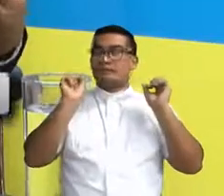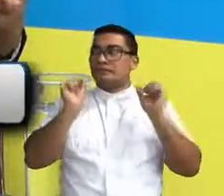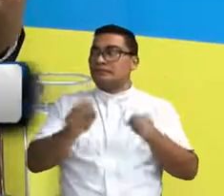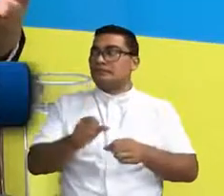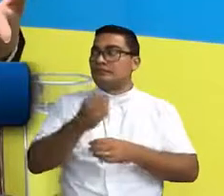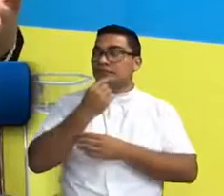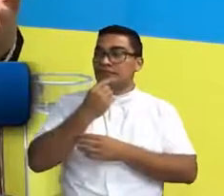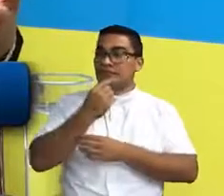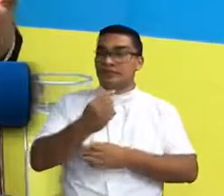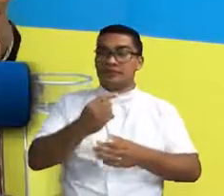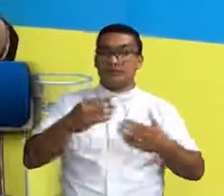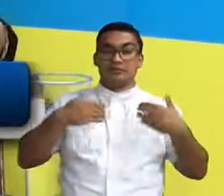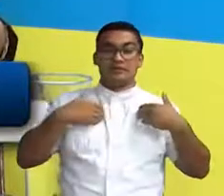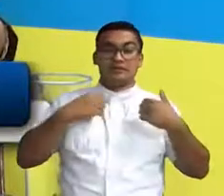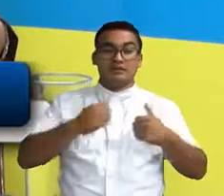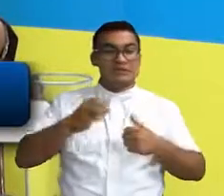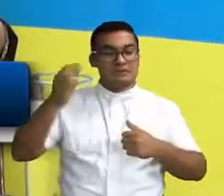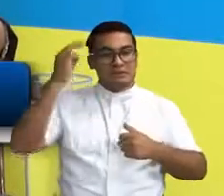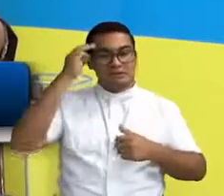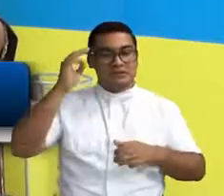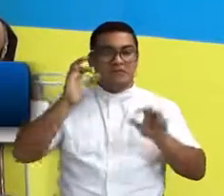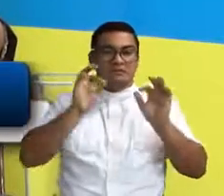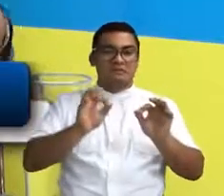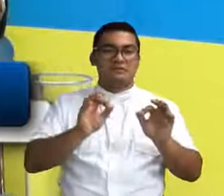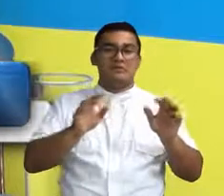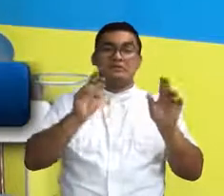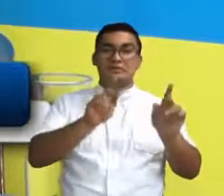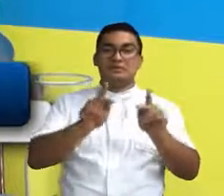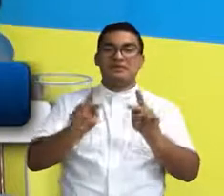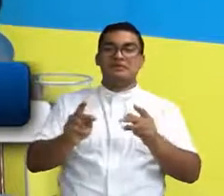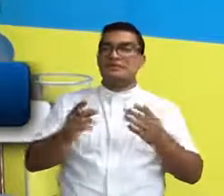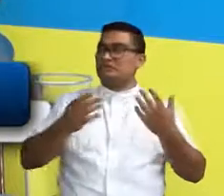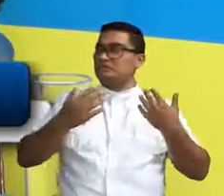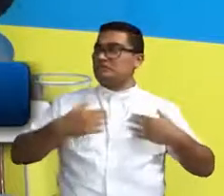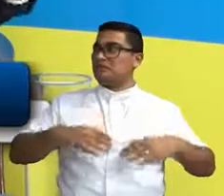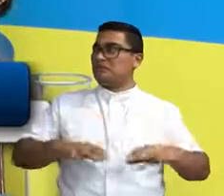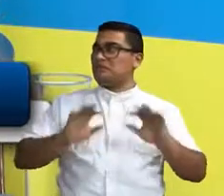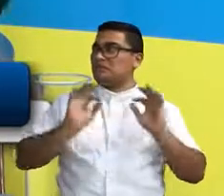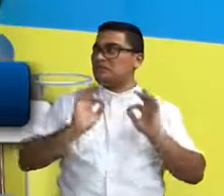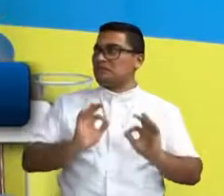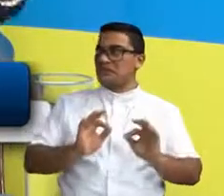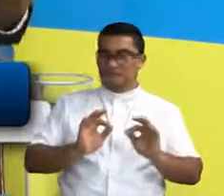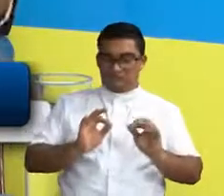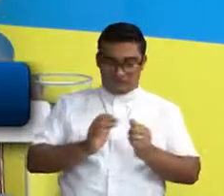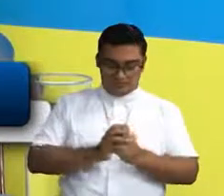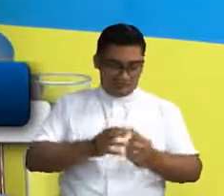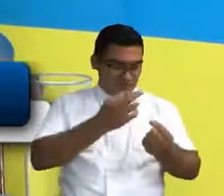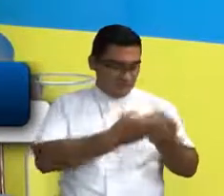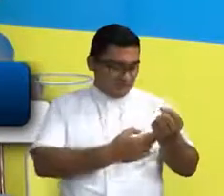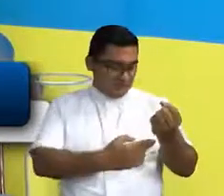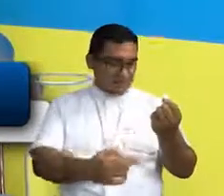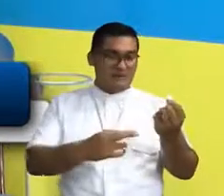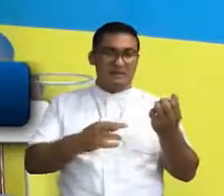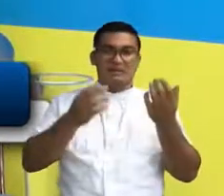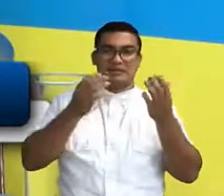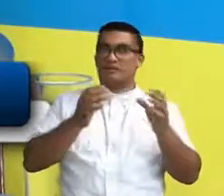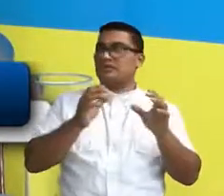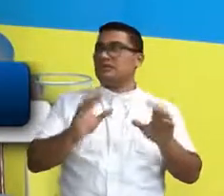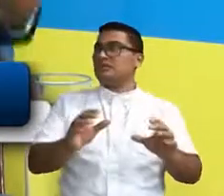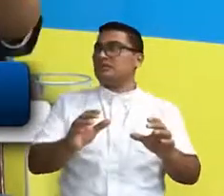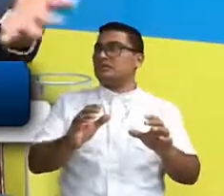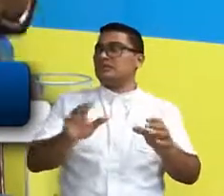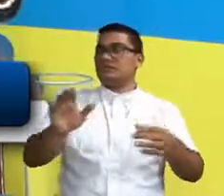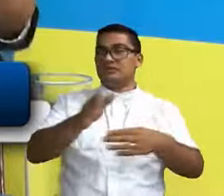la salud mental. Hay quienes piensan de que solo nos vemos la sangre, las cosas, los otros